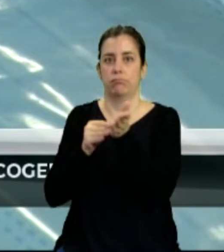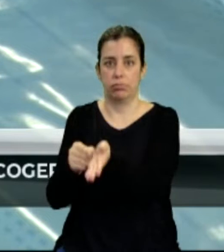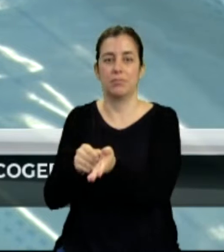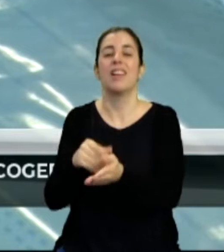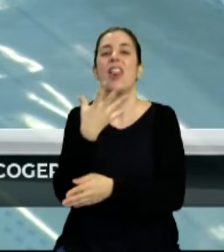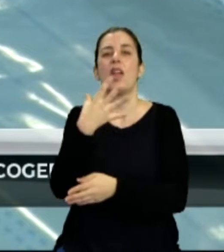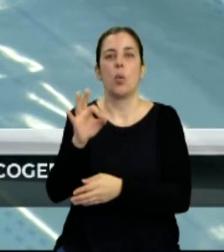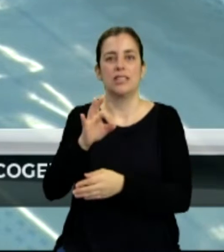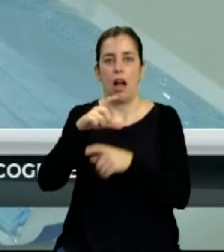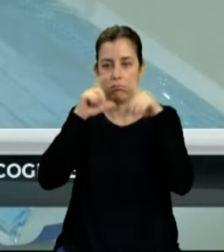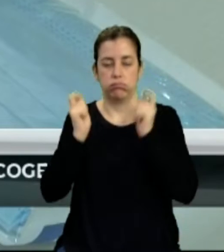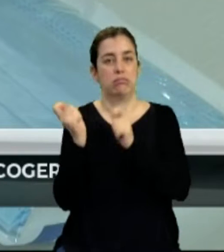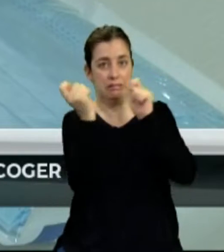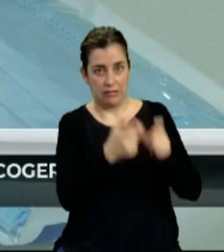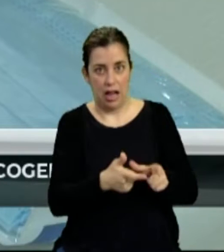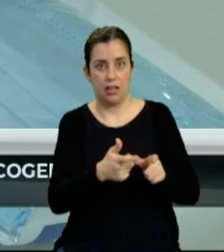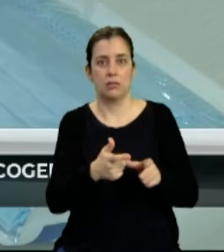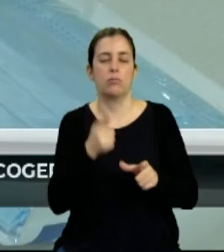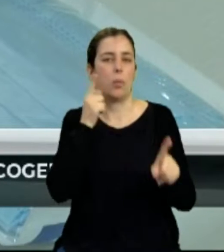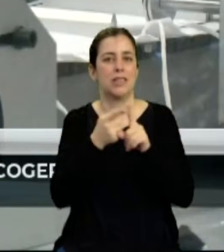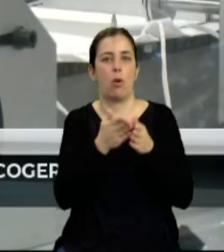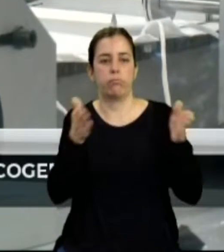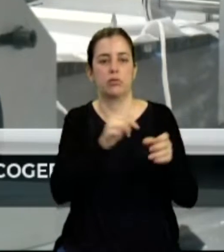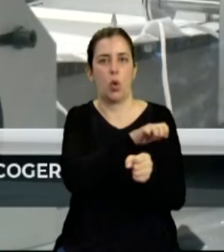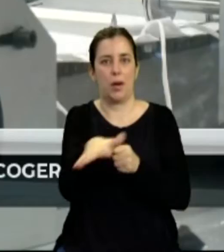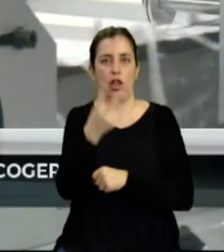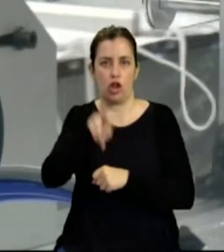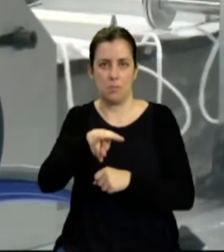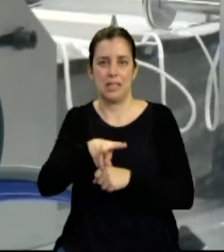5 meses y habrá que encargarlas antes.